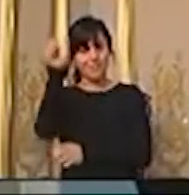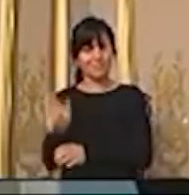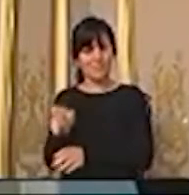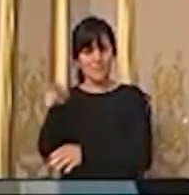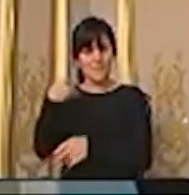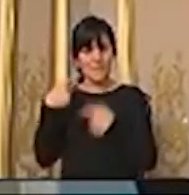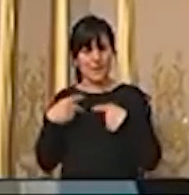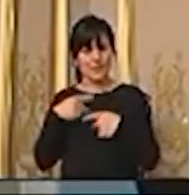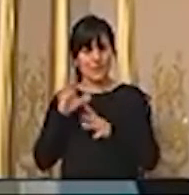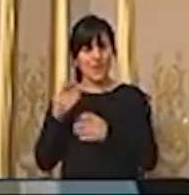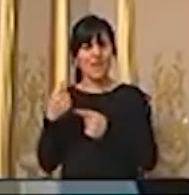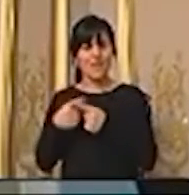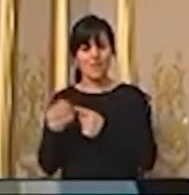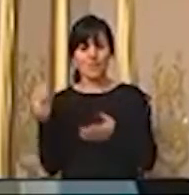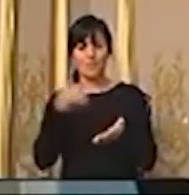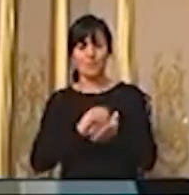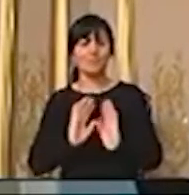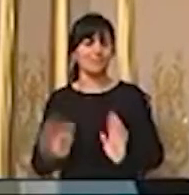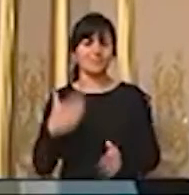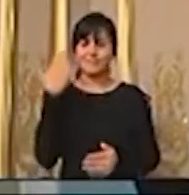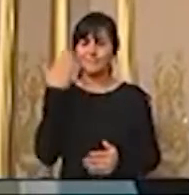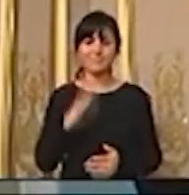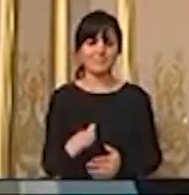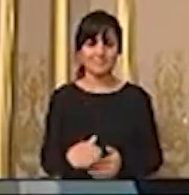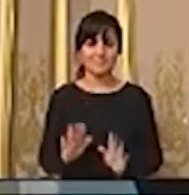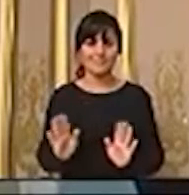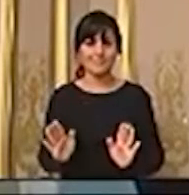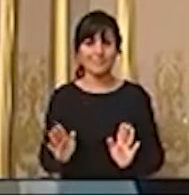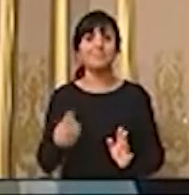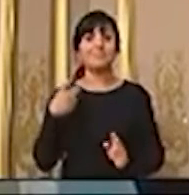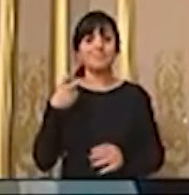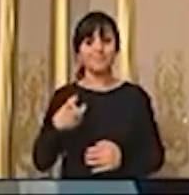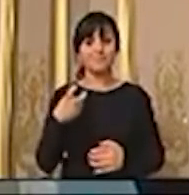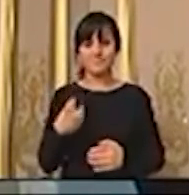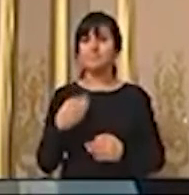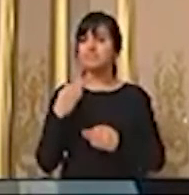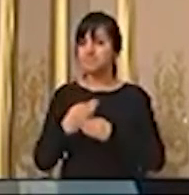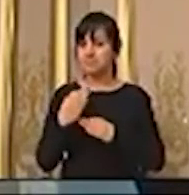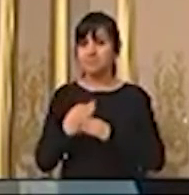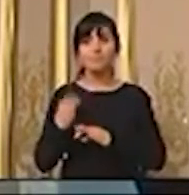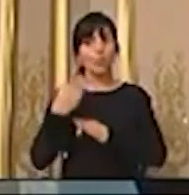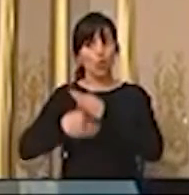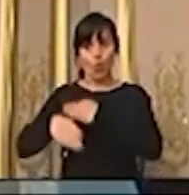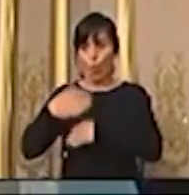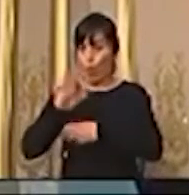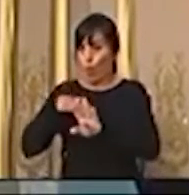esclarecido y por eso ejercitamos acción penal contra todos